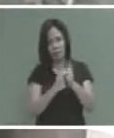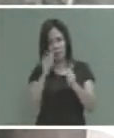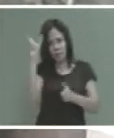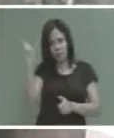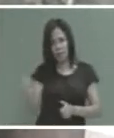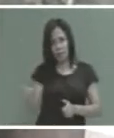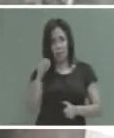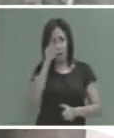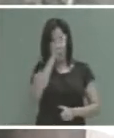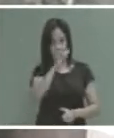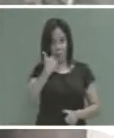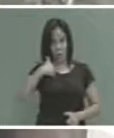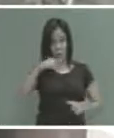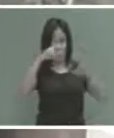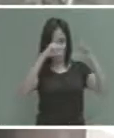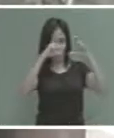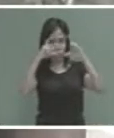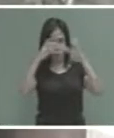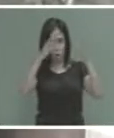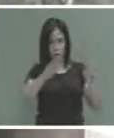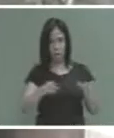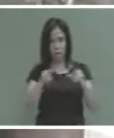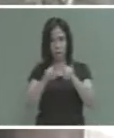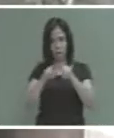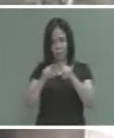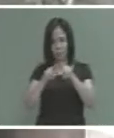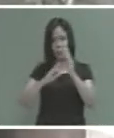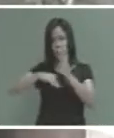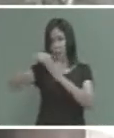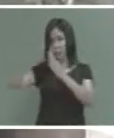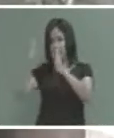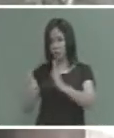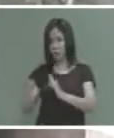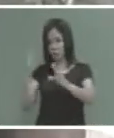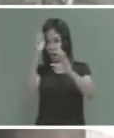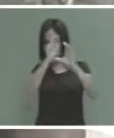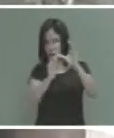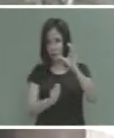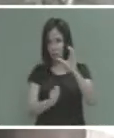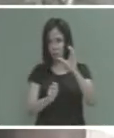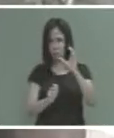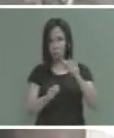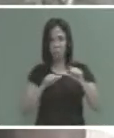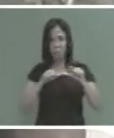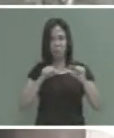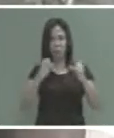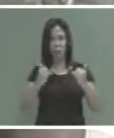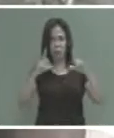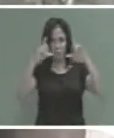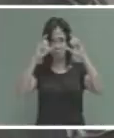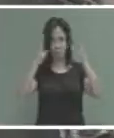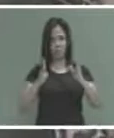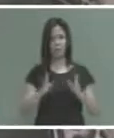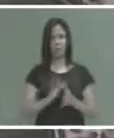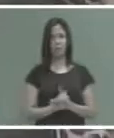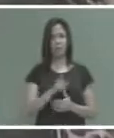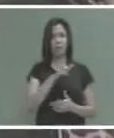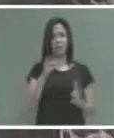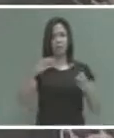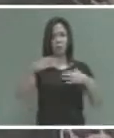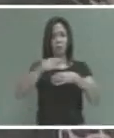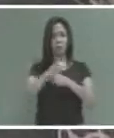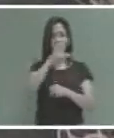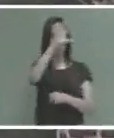era fotógrafo y era pintor y escultor, pero a las finales todavía es muy buen fotógrafo en Estados Unidos. ¿Hiciste exposiciones en